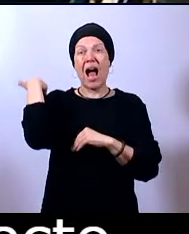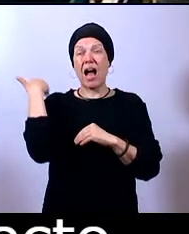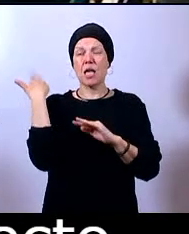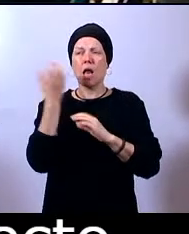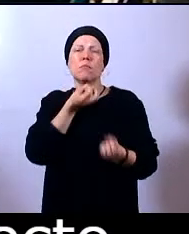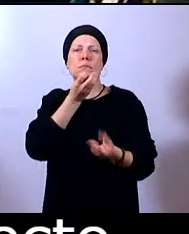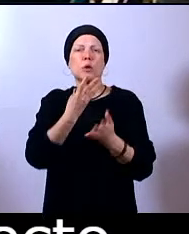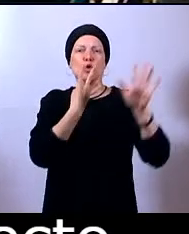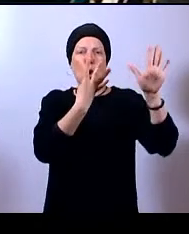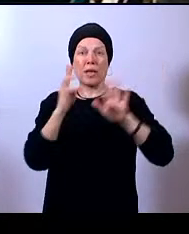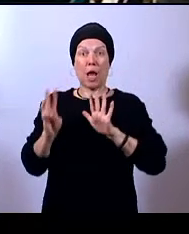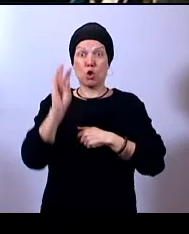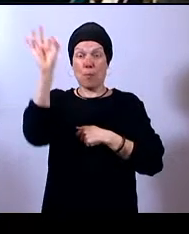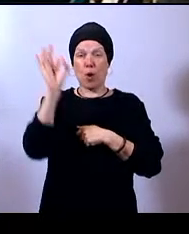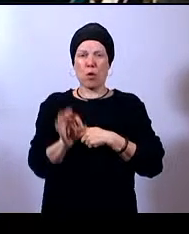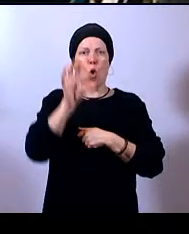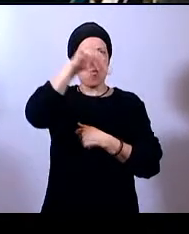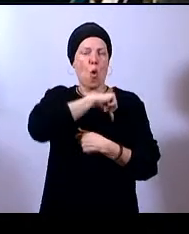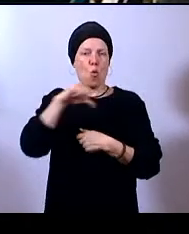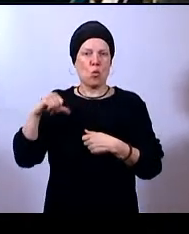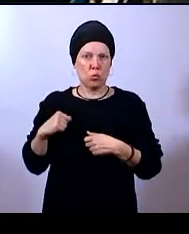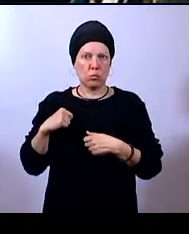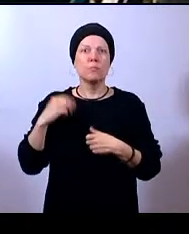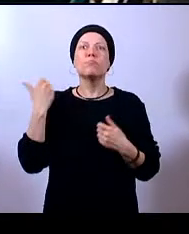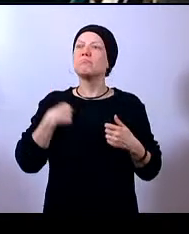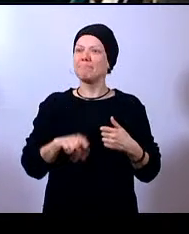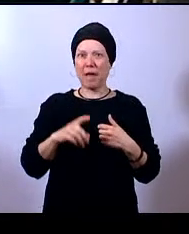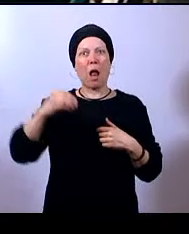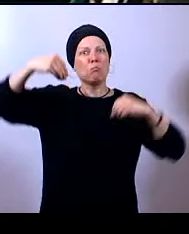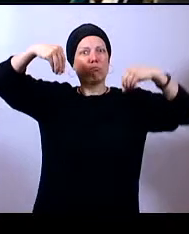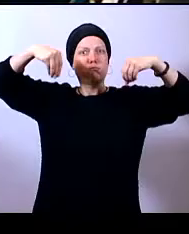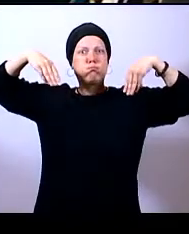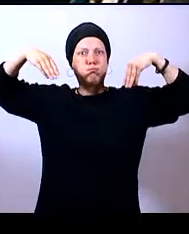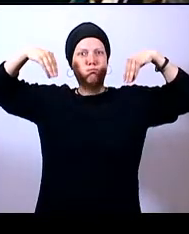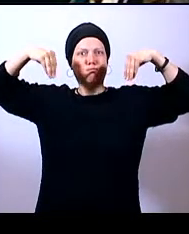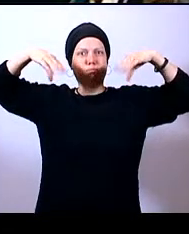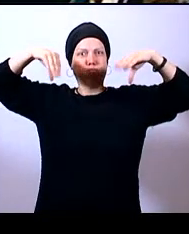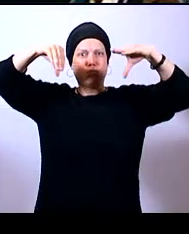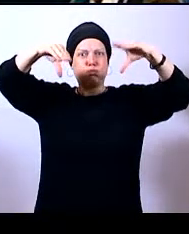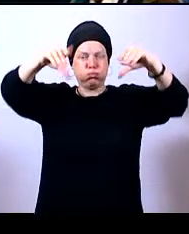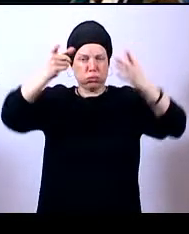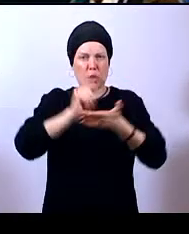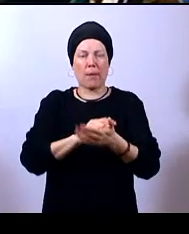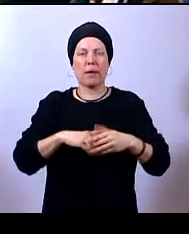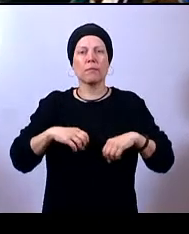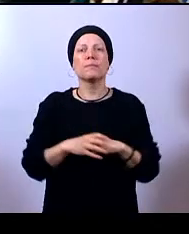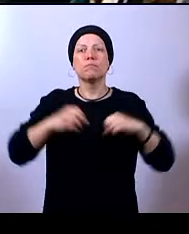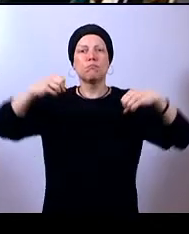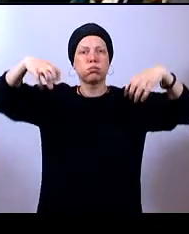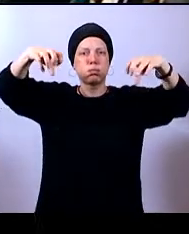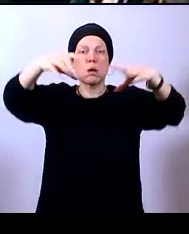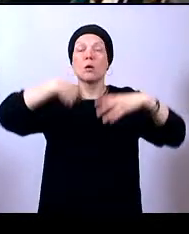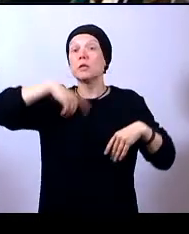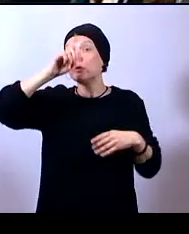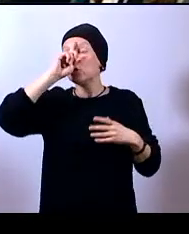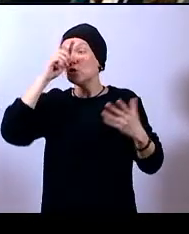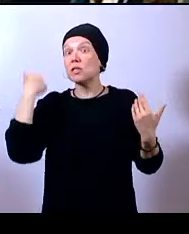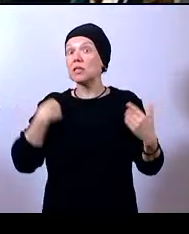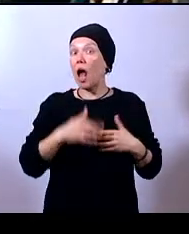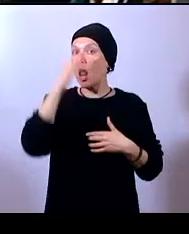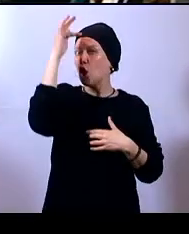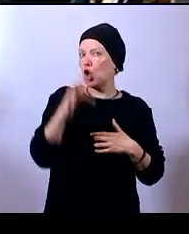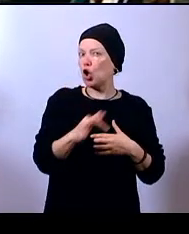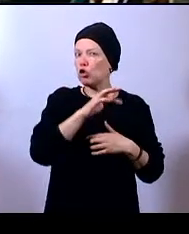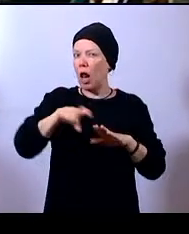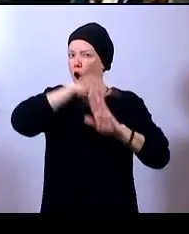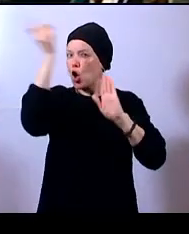de que el 98% de la comunidad autónoma había recuperado la red eléctrica. No sé si ya es total la